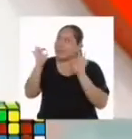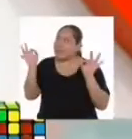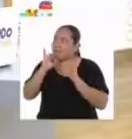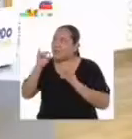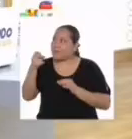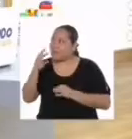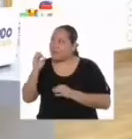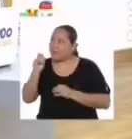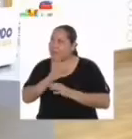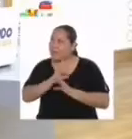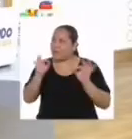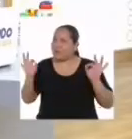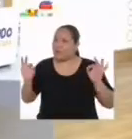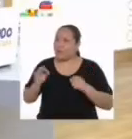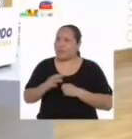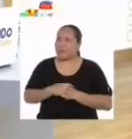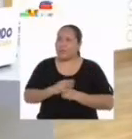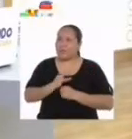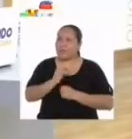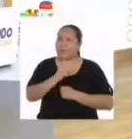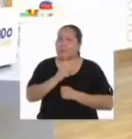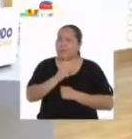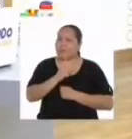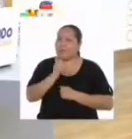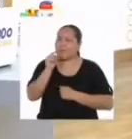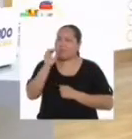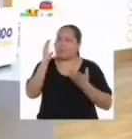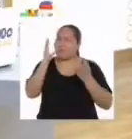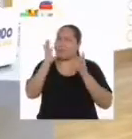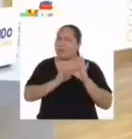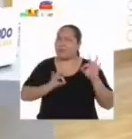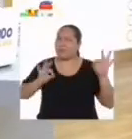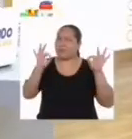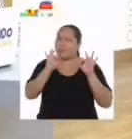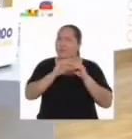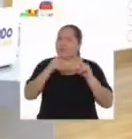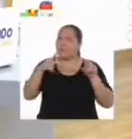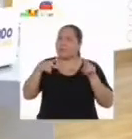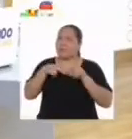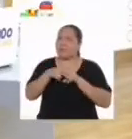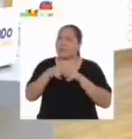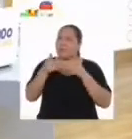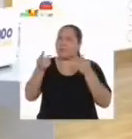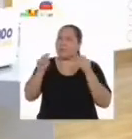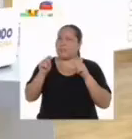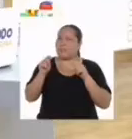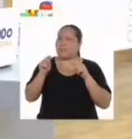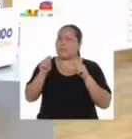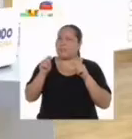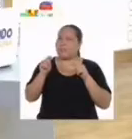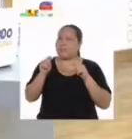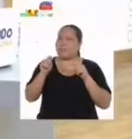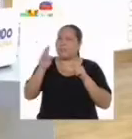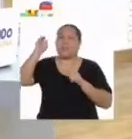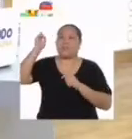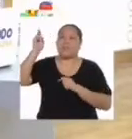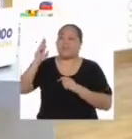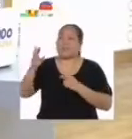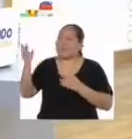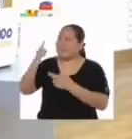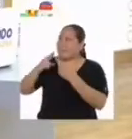nadie, Jonathan. Bueno, esto suena demasiado importante como para que sea cortado por la pausa.